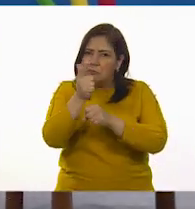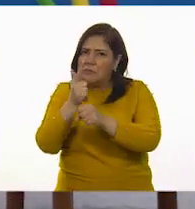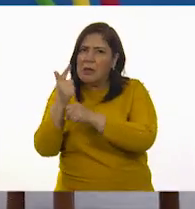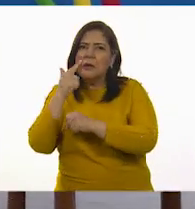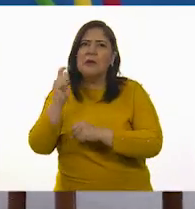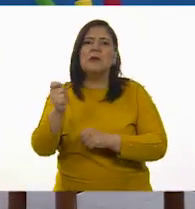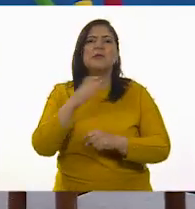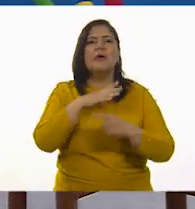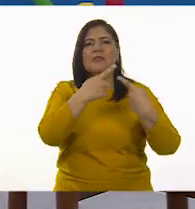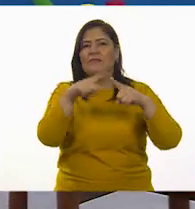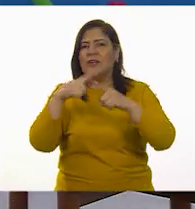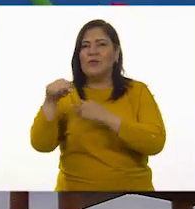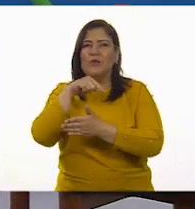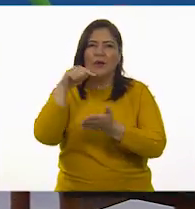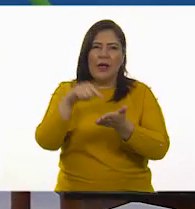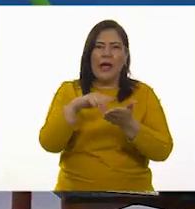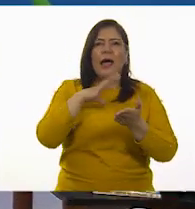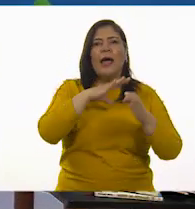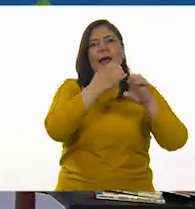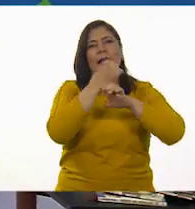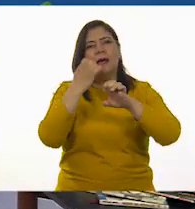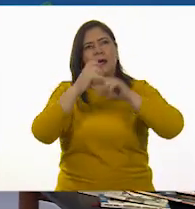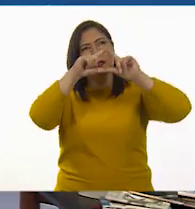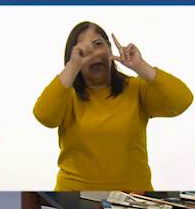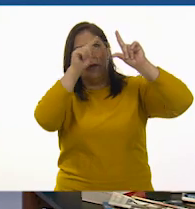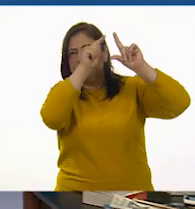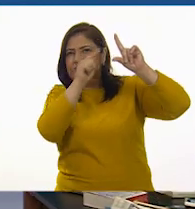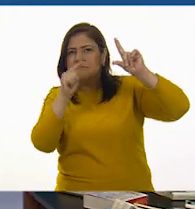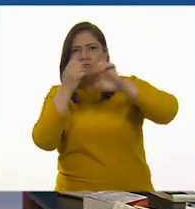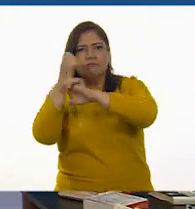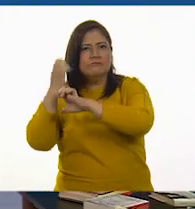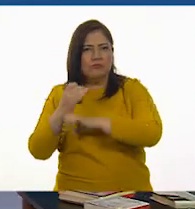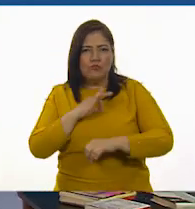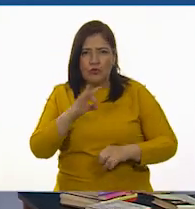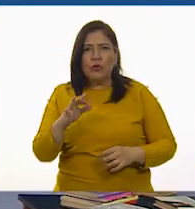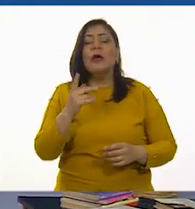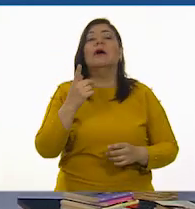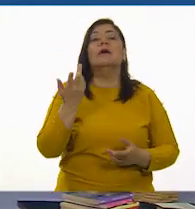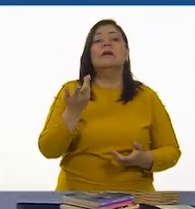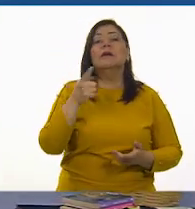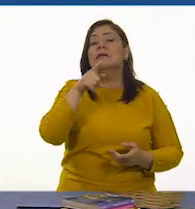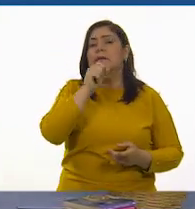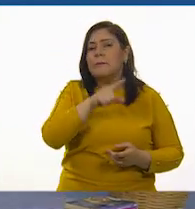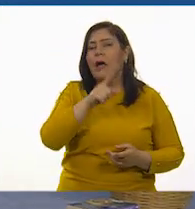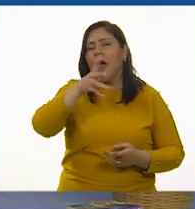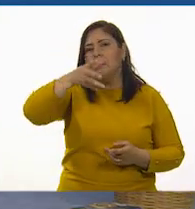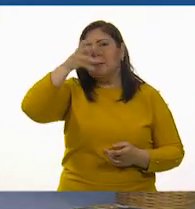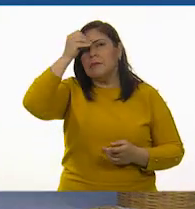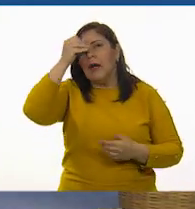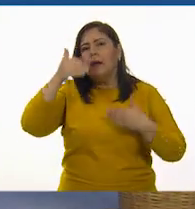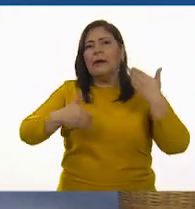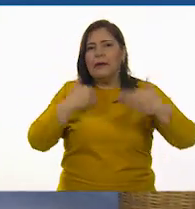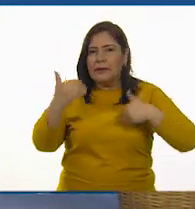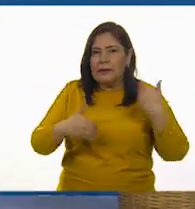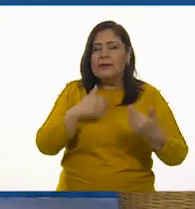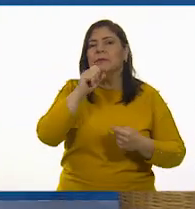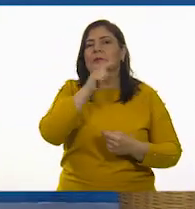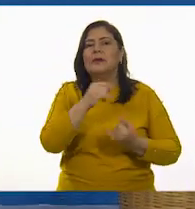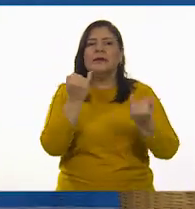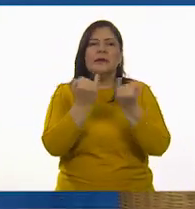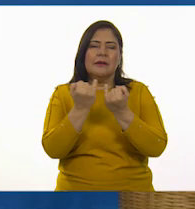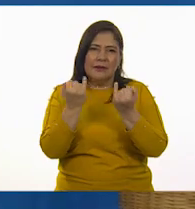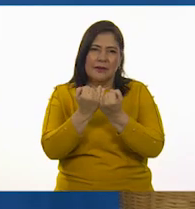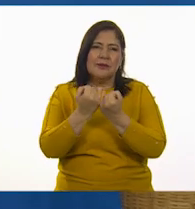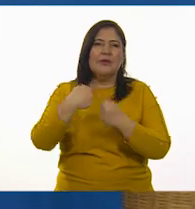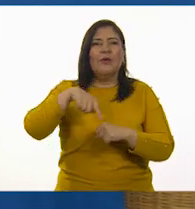maravillosos que se encuentran en los estados de la República Mexicana. Aprenderemos a divertirnos y, por supuesto, también vamos a